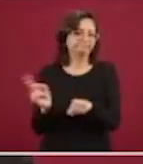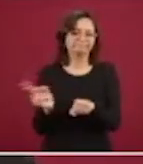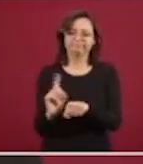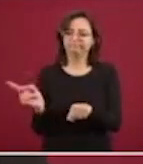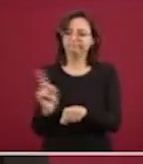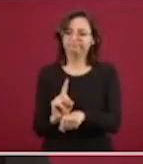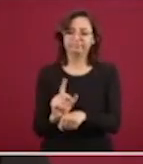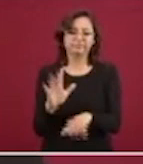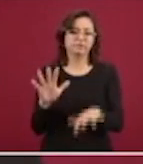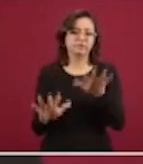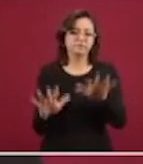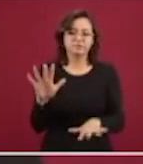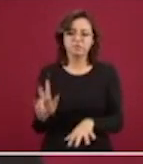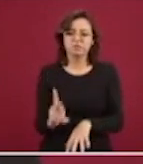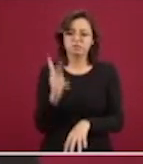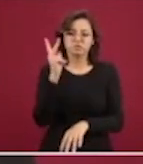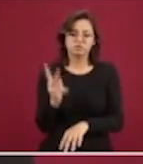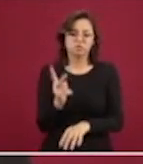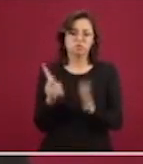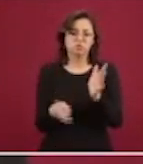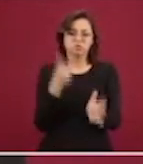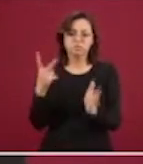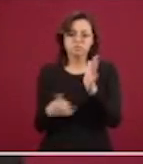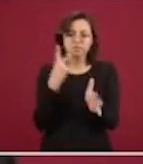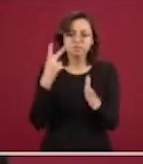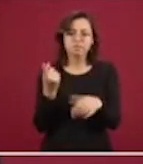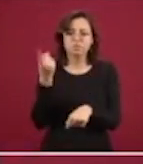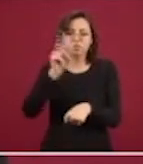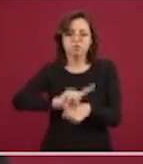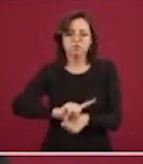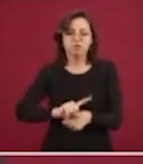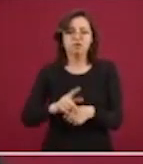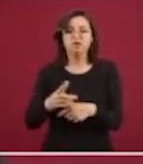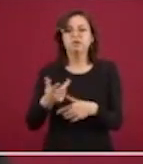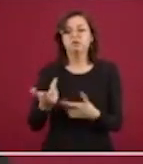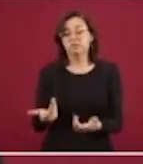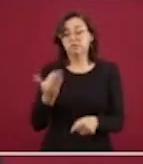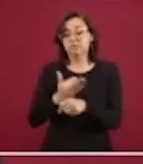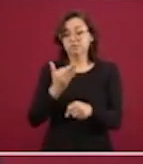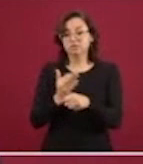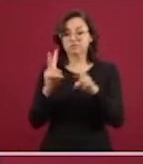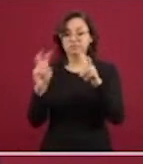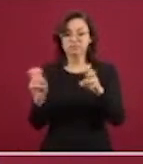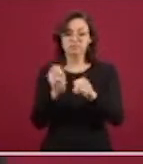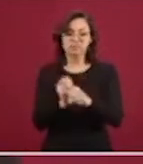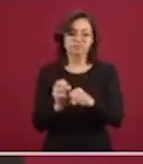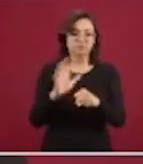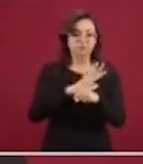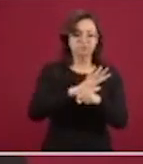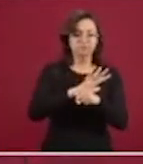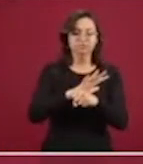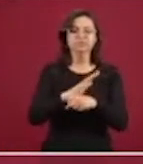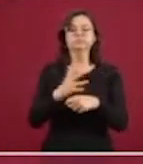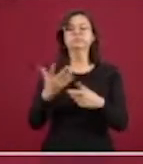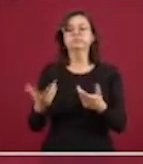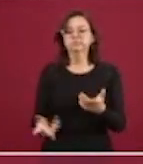a veces dos reuniones al día por lo del coronavirus,